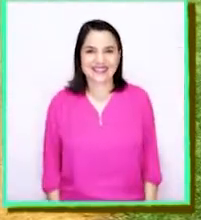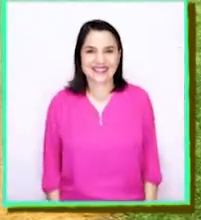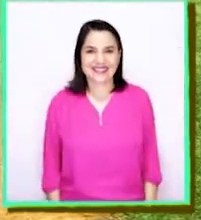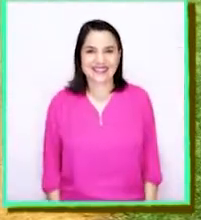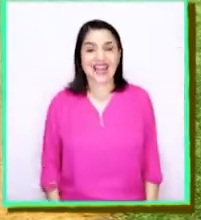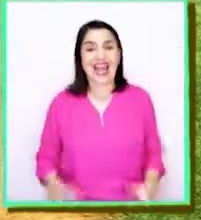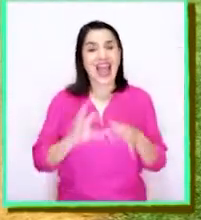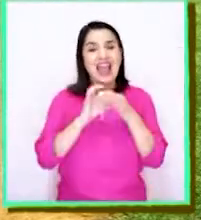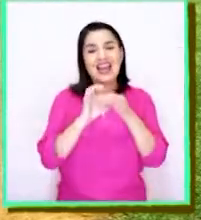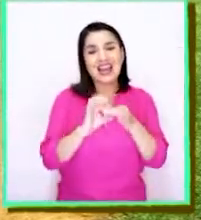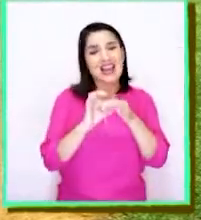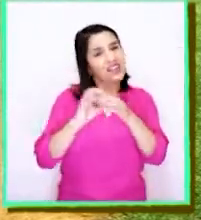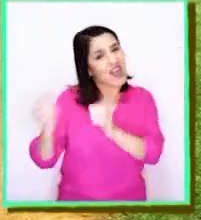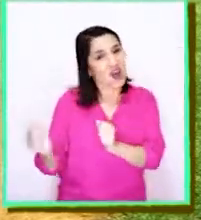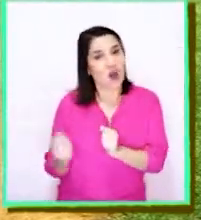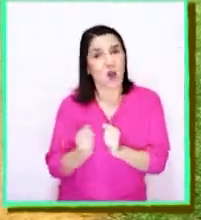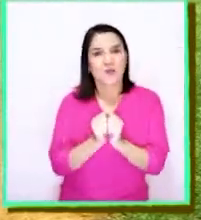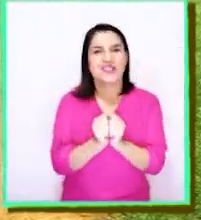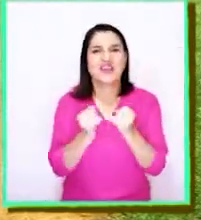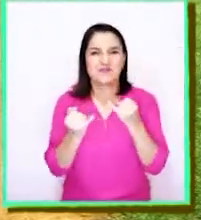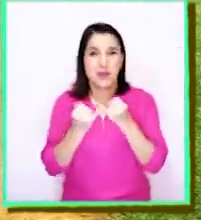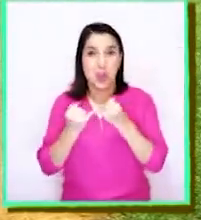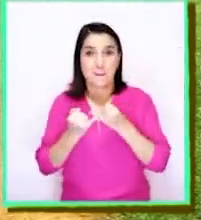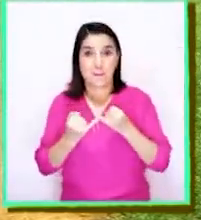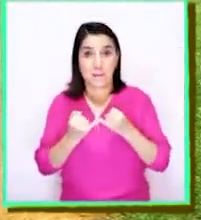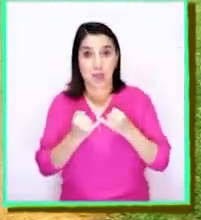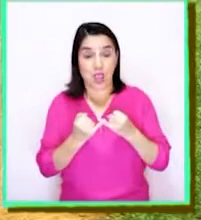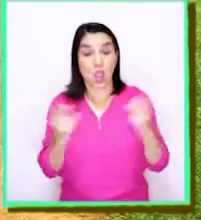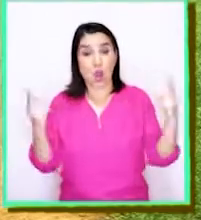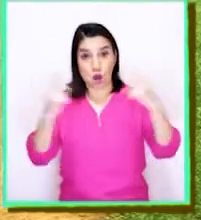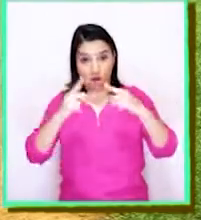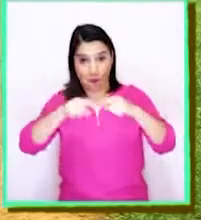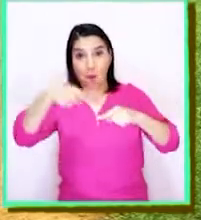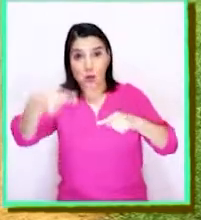cantar. Gracias por acompañarme, amigos.